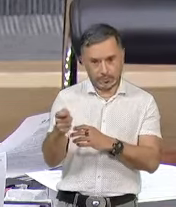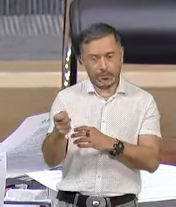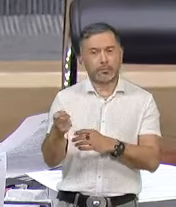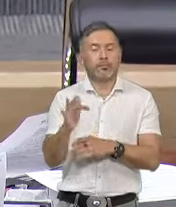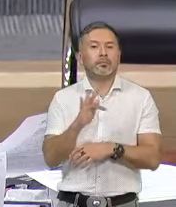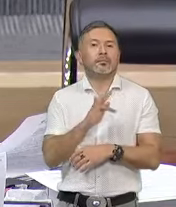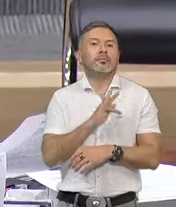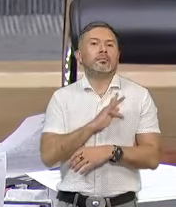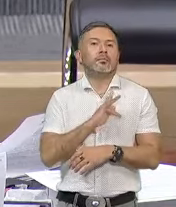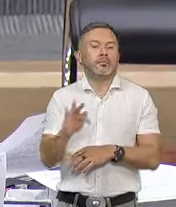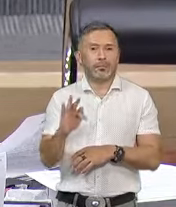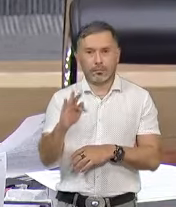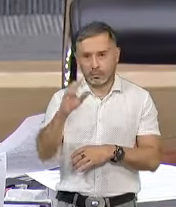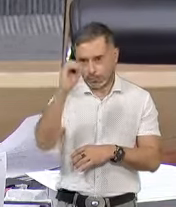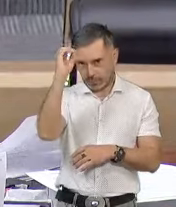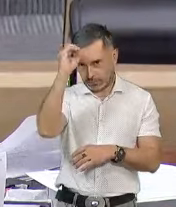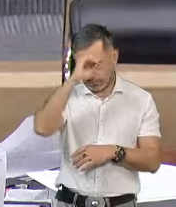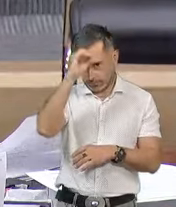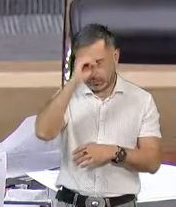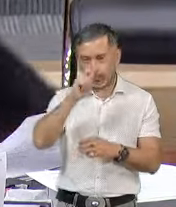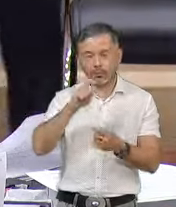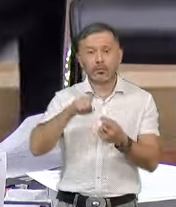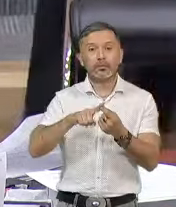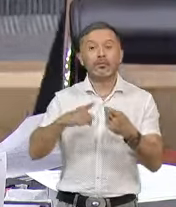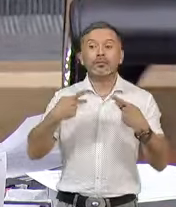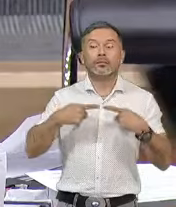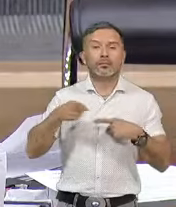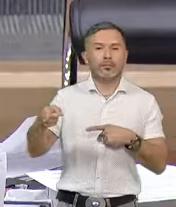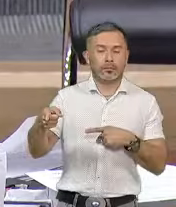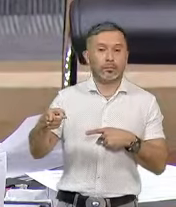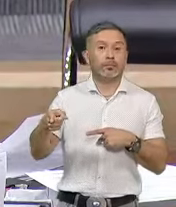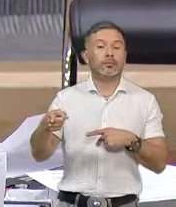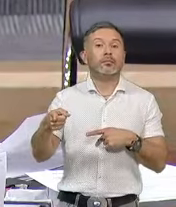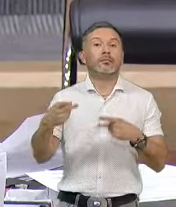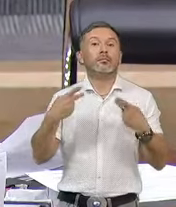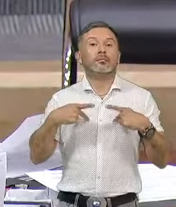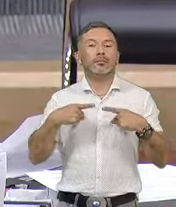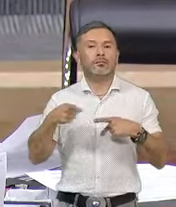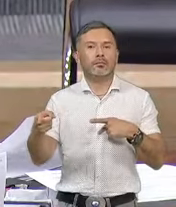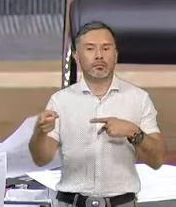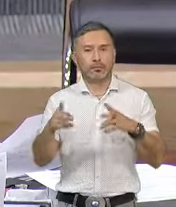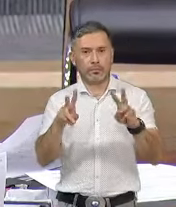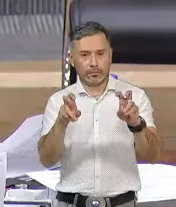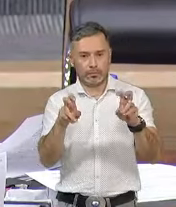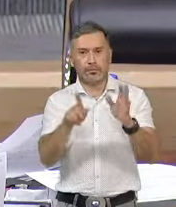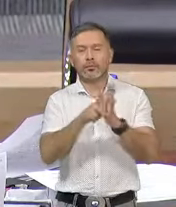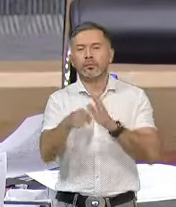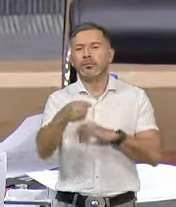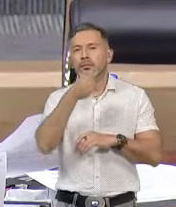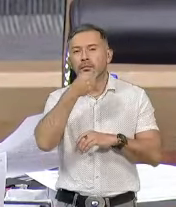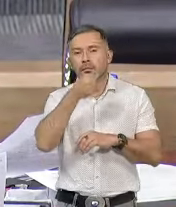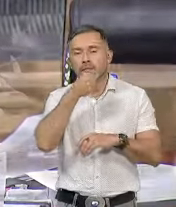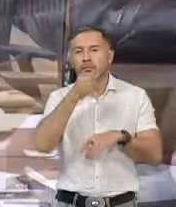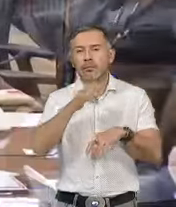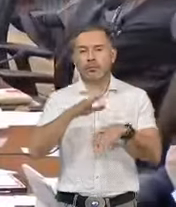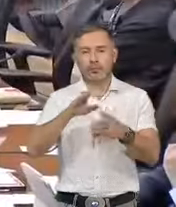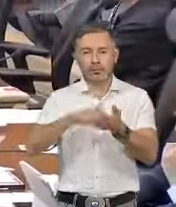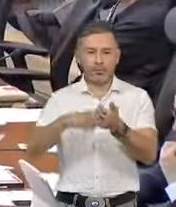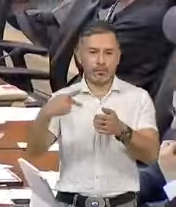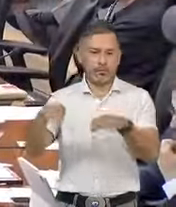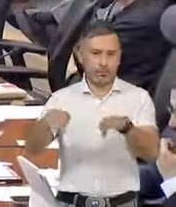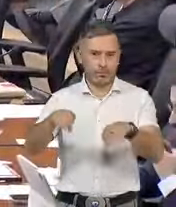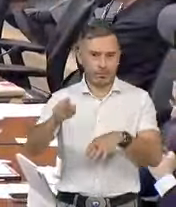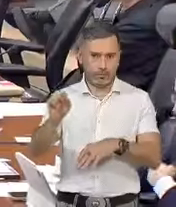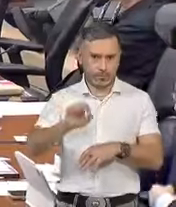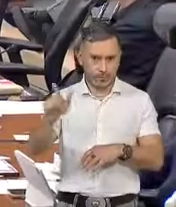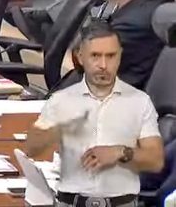posibilidad de opinión que tiene una persona y más una persona que ejerce el periodismo de manera profesional